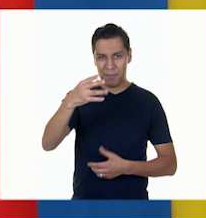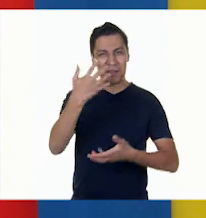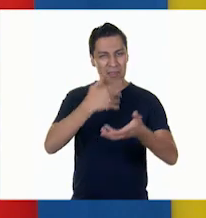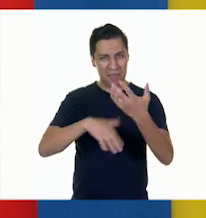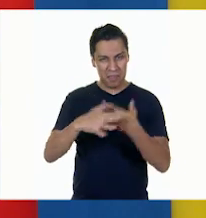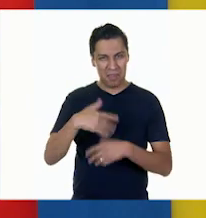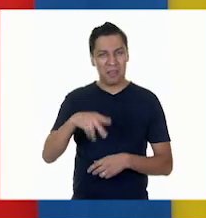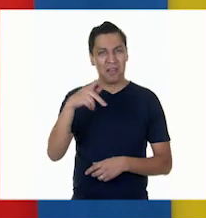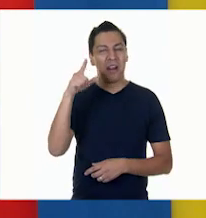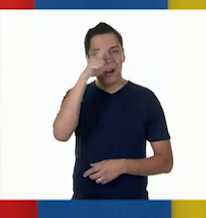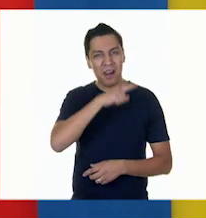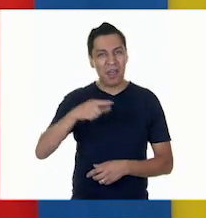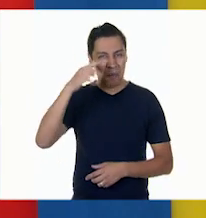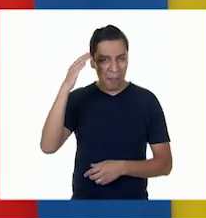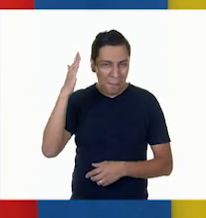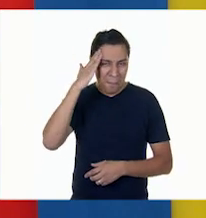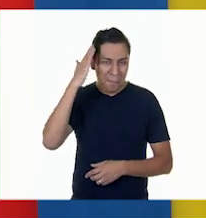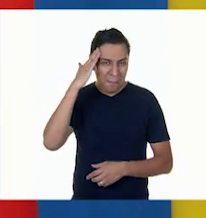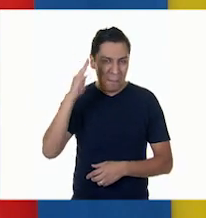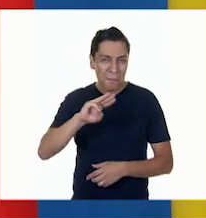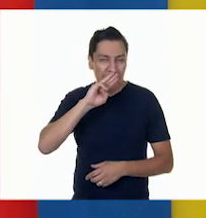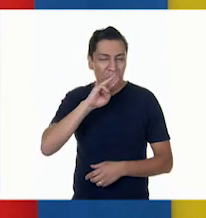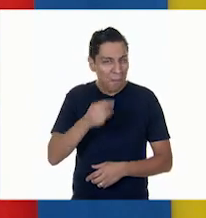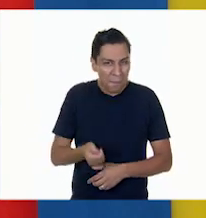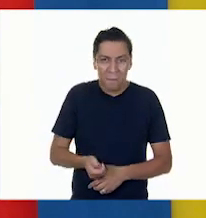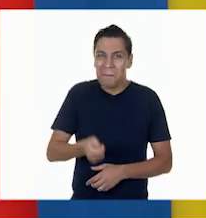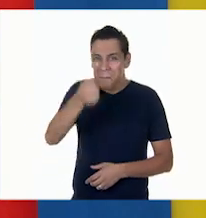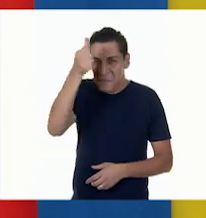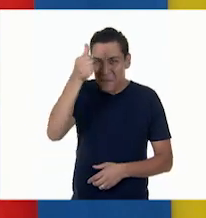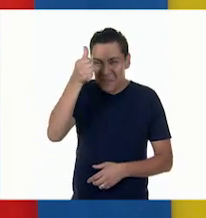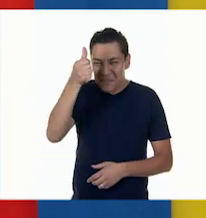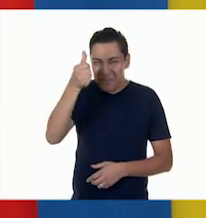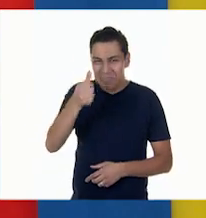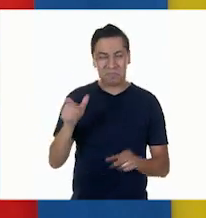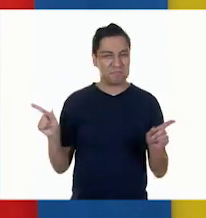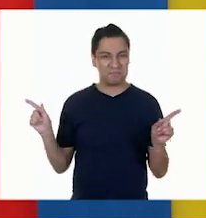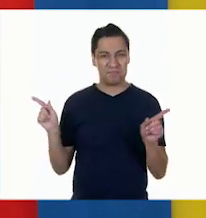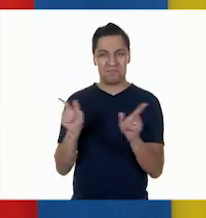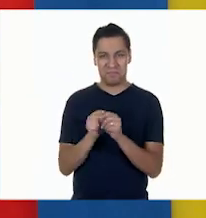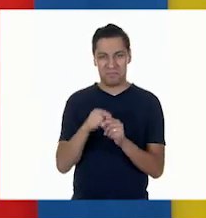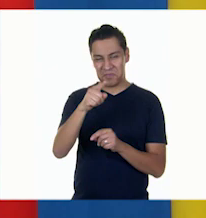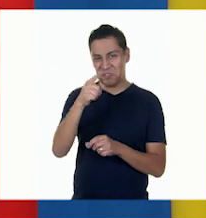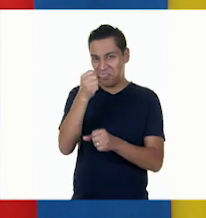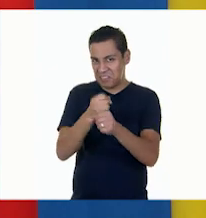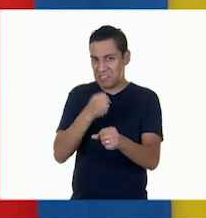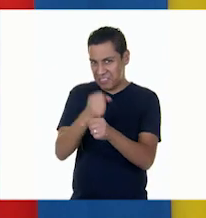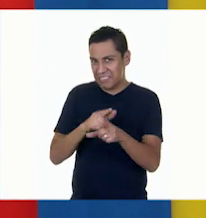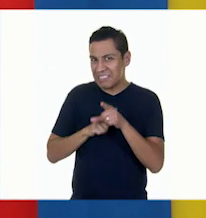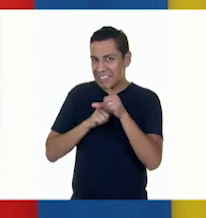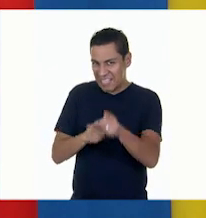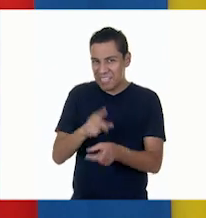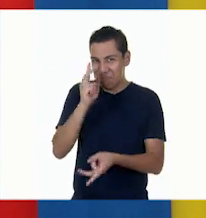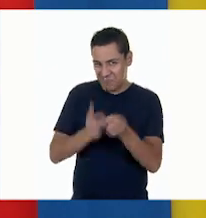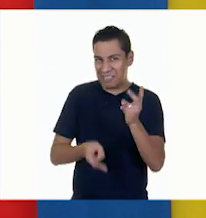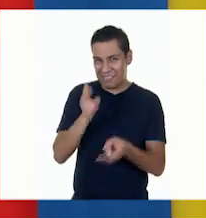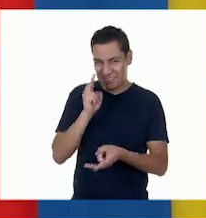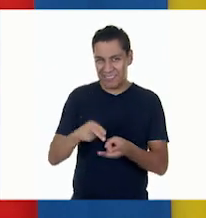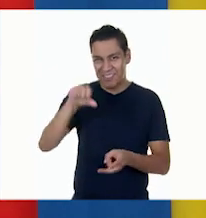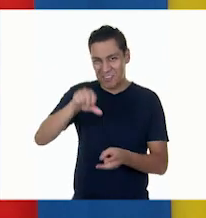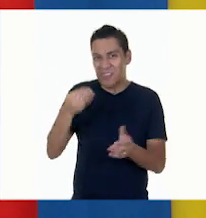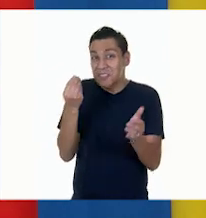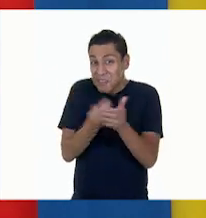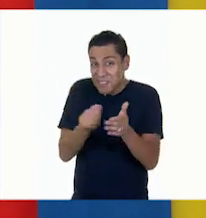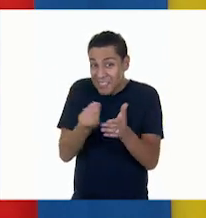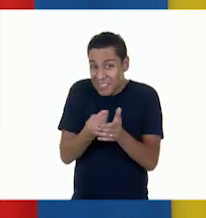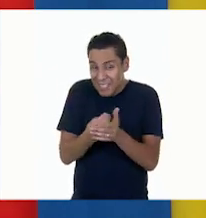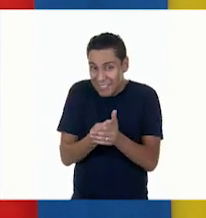materna. Por hoy hemos terminado con propagación del sonido de y los daños que puede causar al oído. ¡Exacto! De